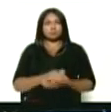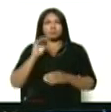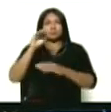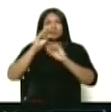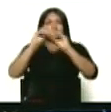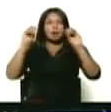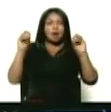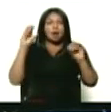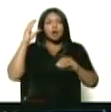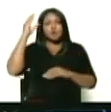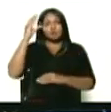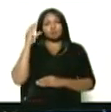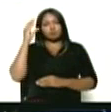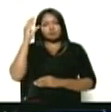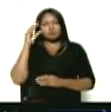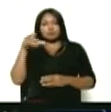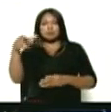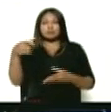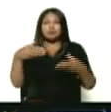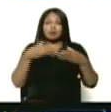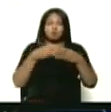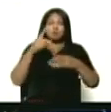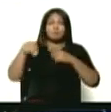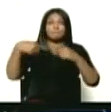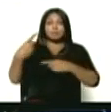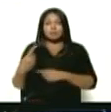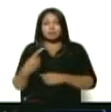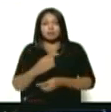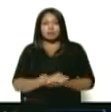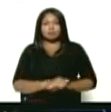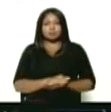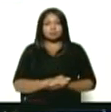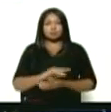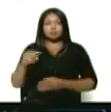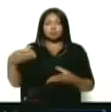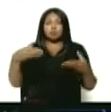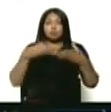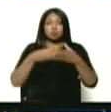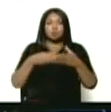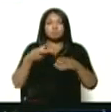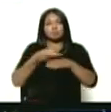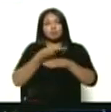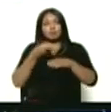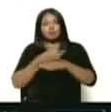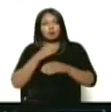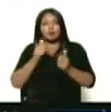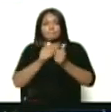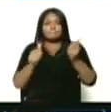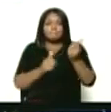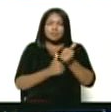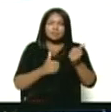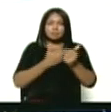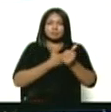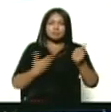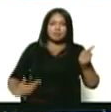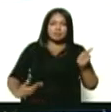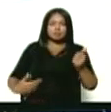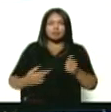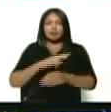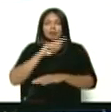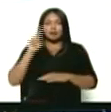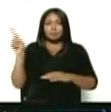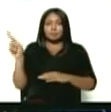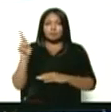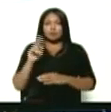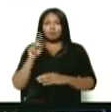a la conciencia, en esa reunión mañana, que es una reunión de gobierno en la vicepresidencia de la República, ustedes me